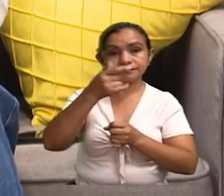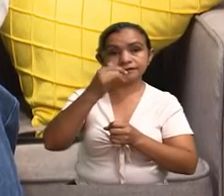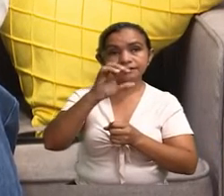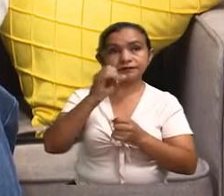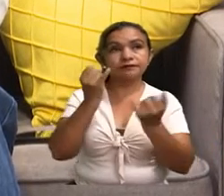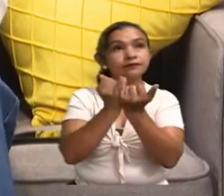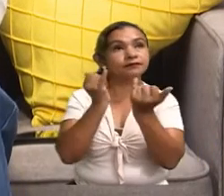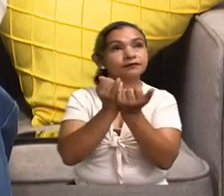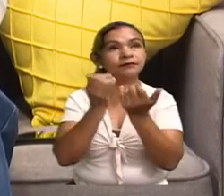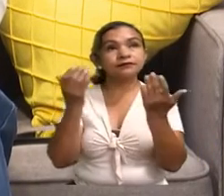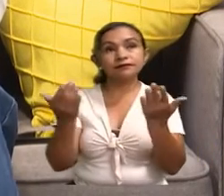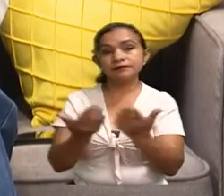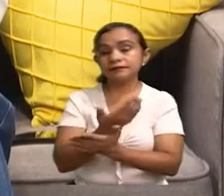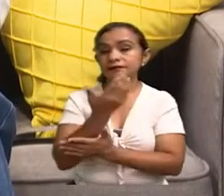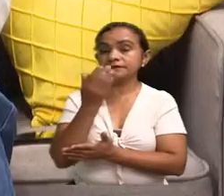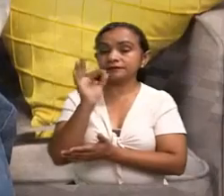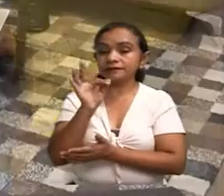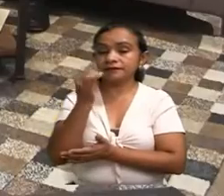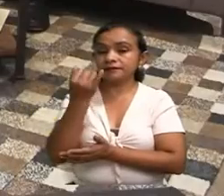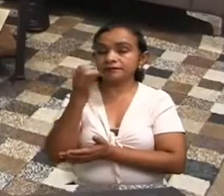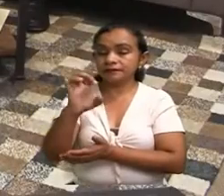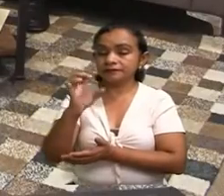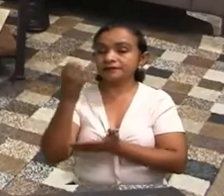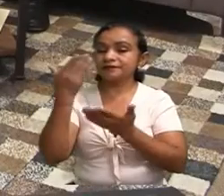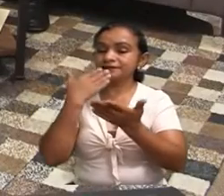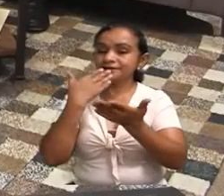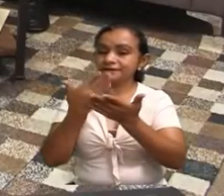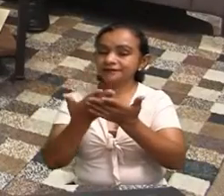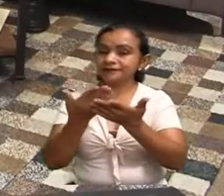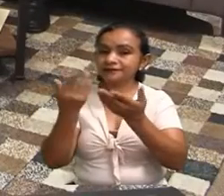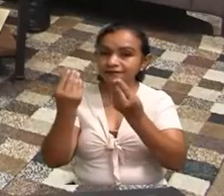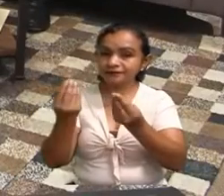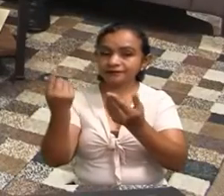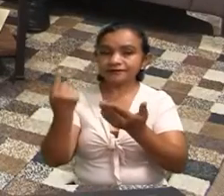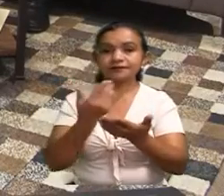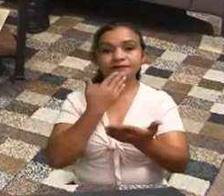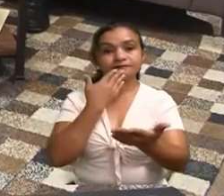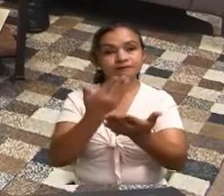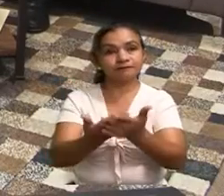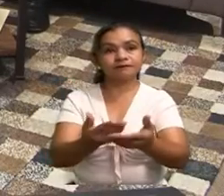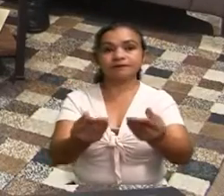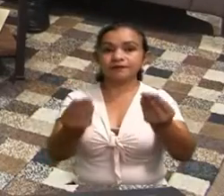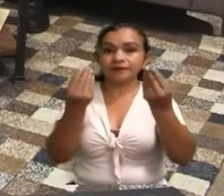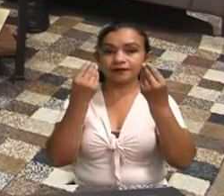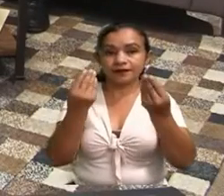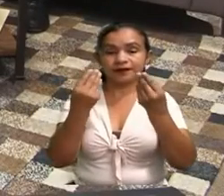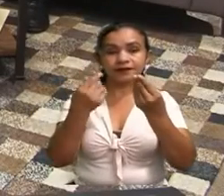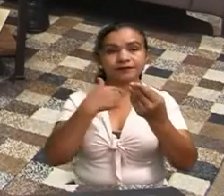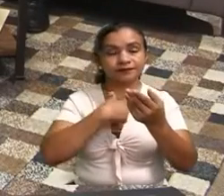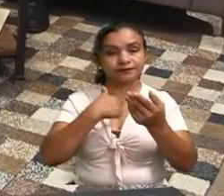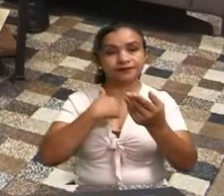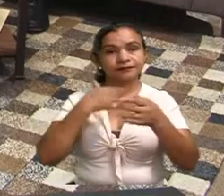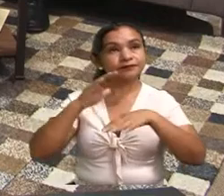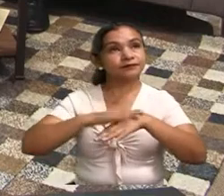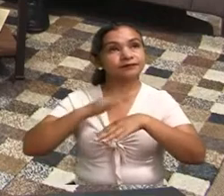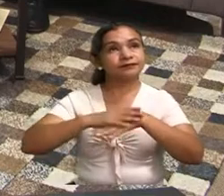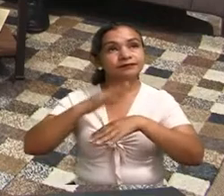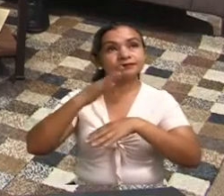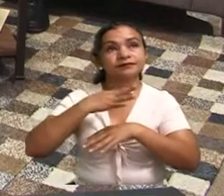del nuevo FISE. Compañero Virgilio, bienvenido y muchas gracias por estar con nosotros. Muchísimas gracias a ustedes por siempre darnos este espacio, permitirnos